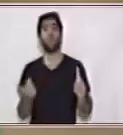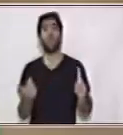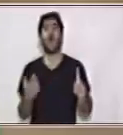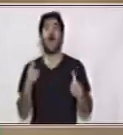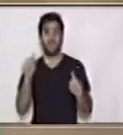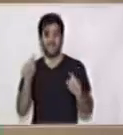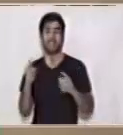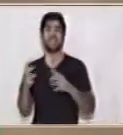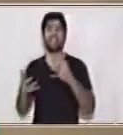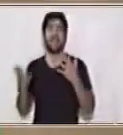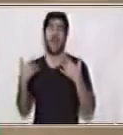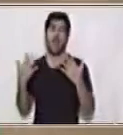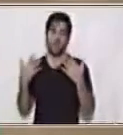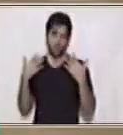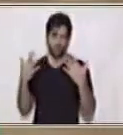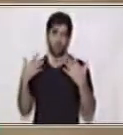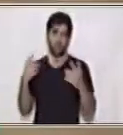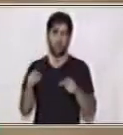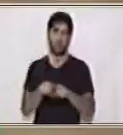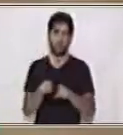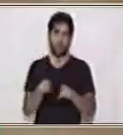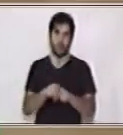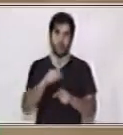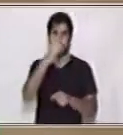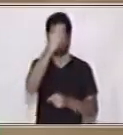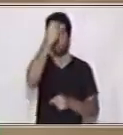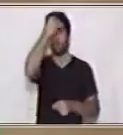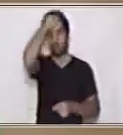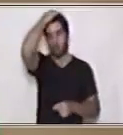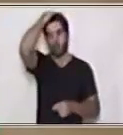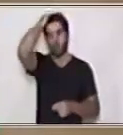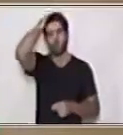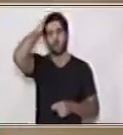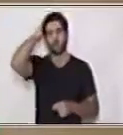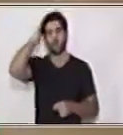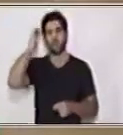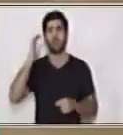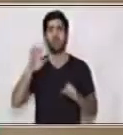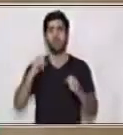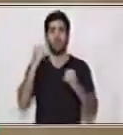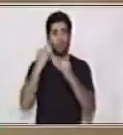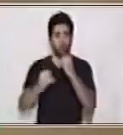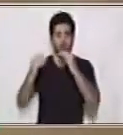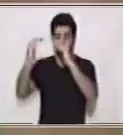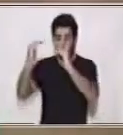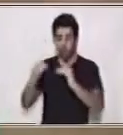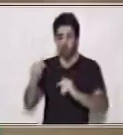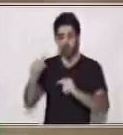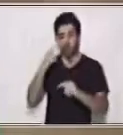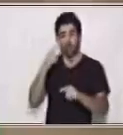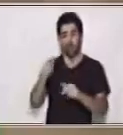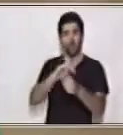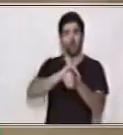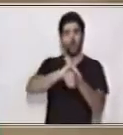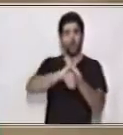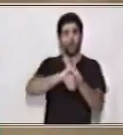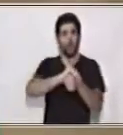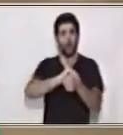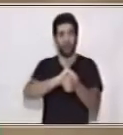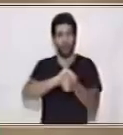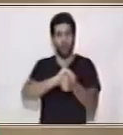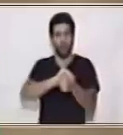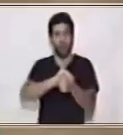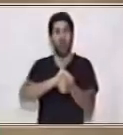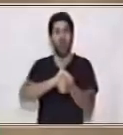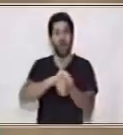Muy bien, calor. Ahí ya también tenemos antónimos. Y por último tenemos acá una tortuga.